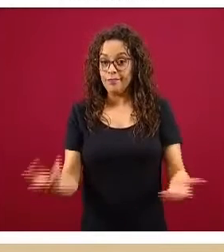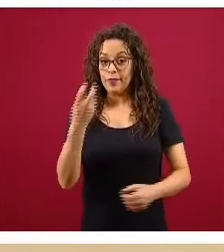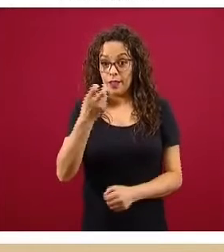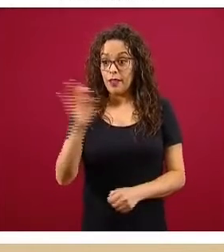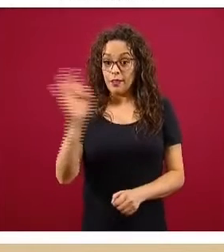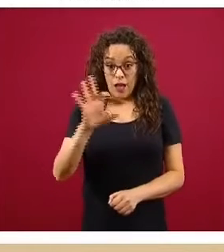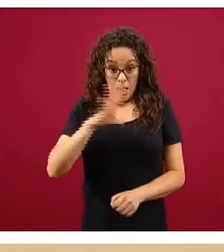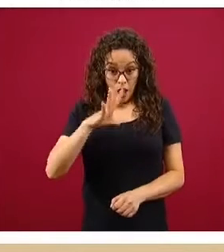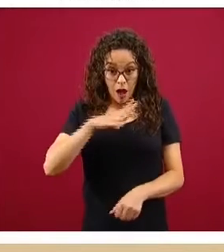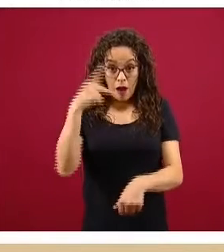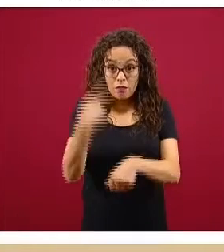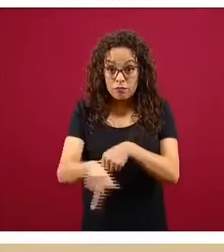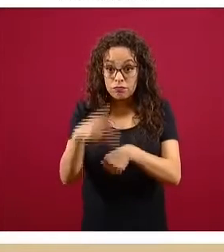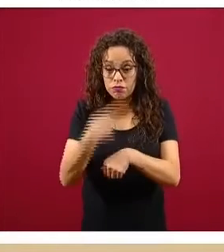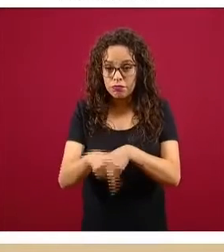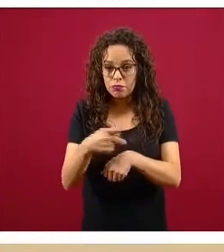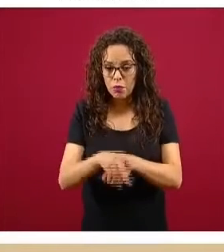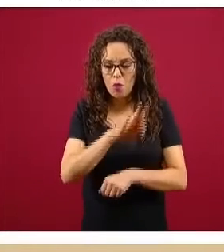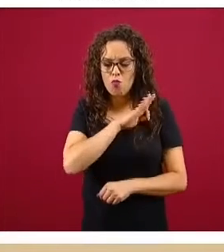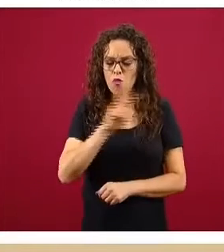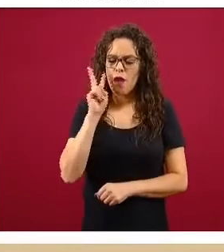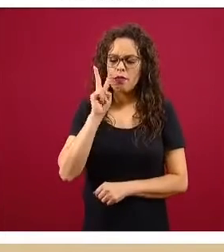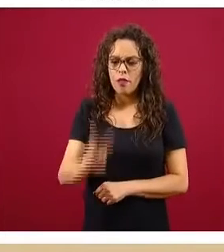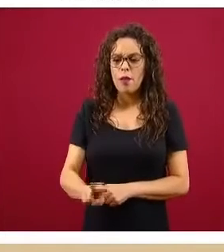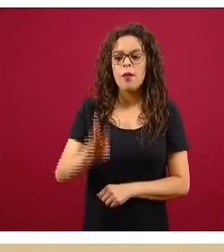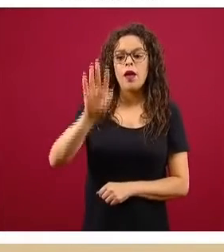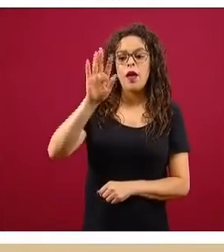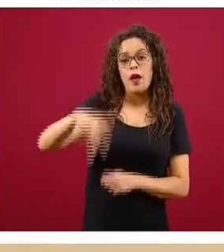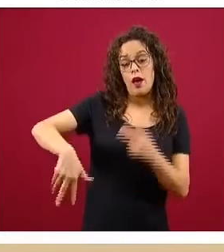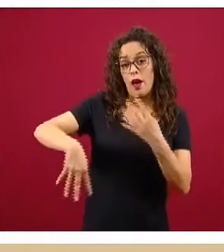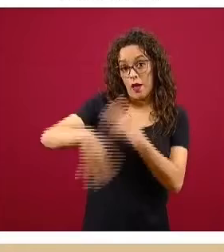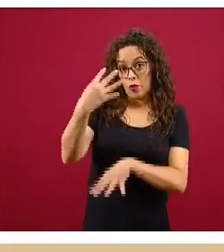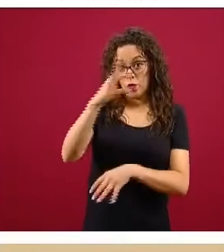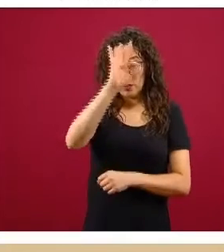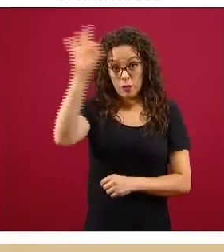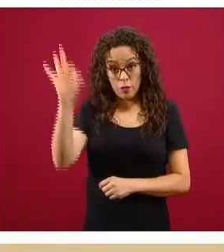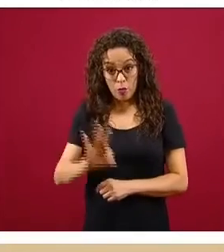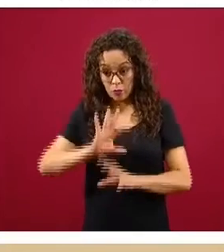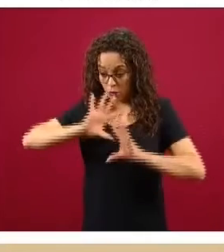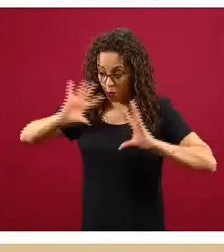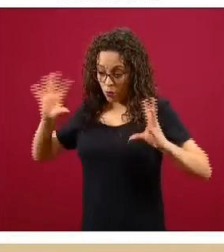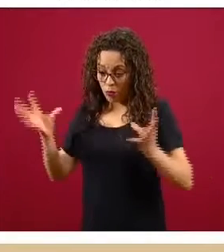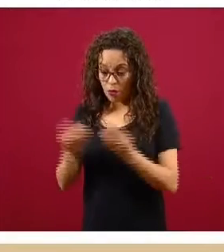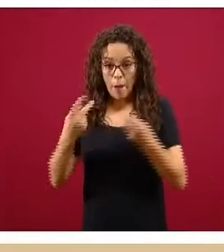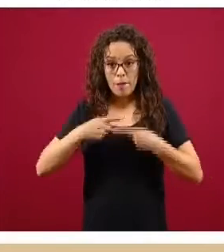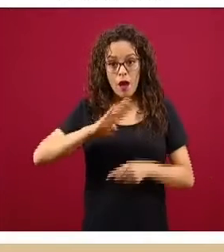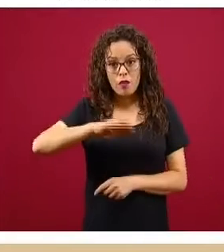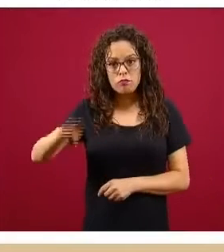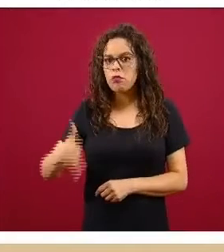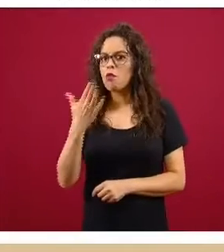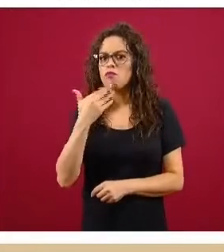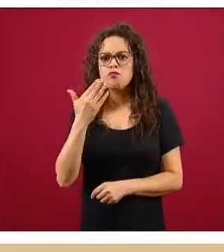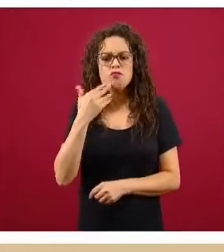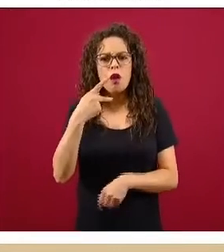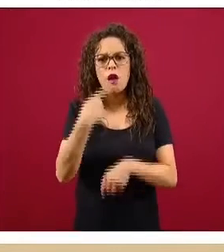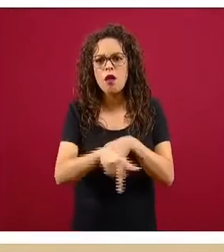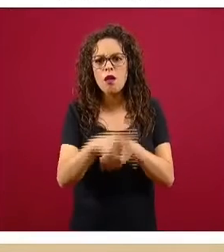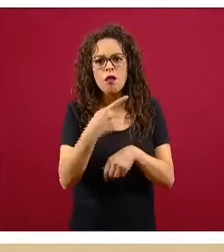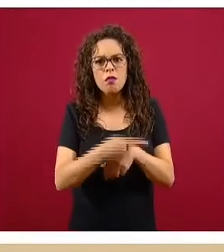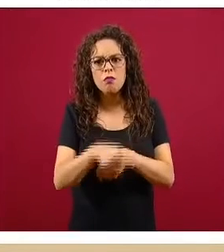riesgo, vemos que solamente 14% del total de las defunciones no tenían ningún factor de riesgo. Es decir,